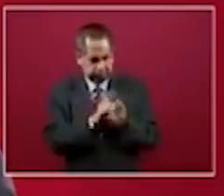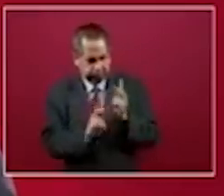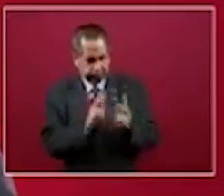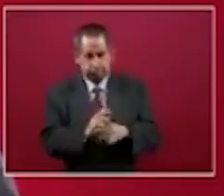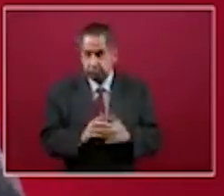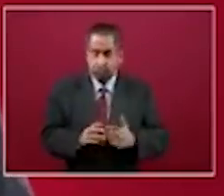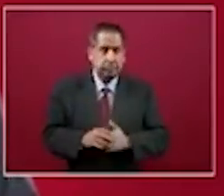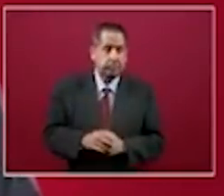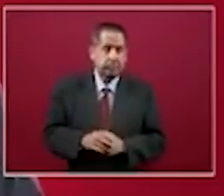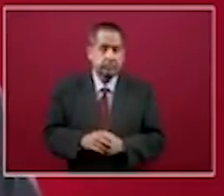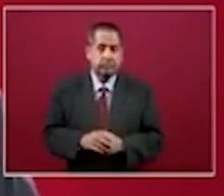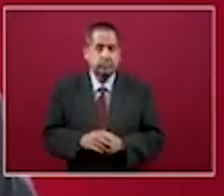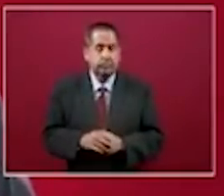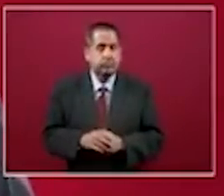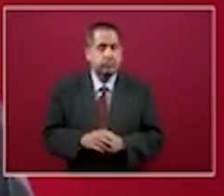y